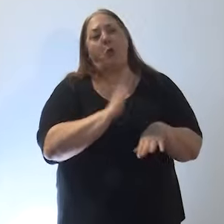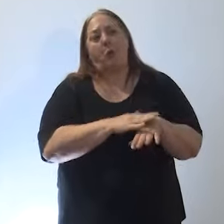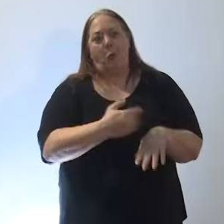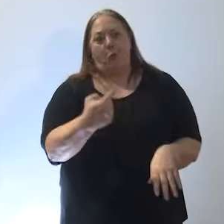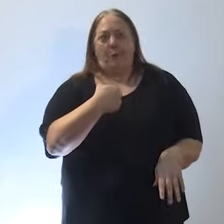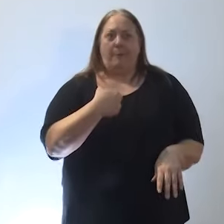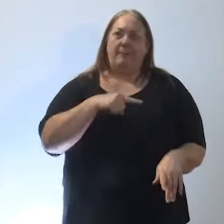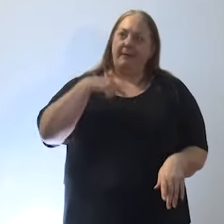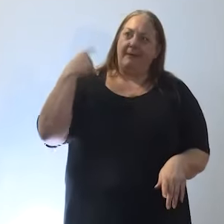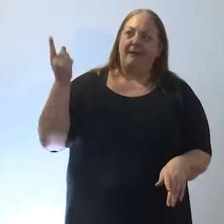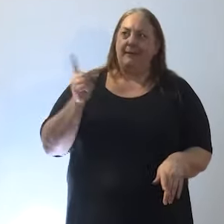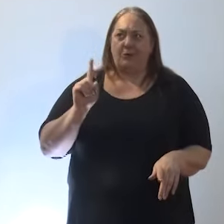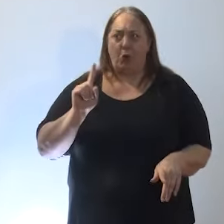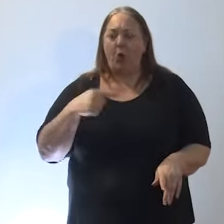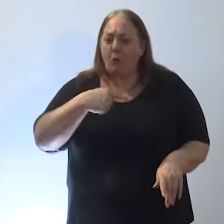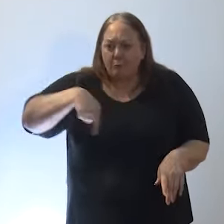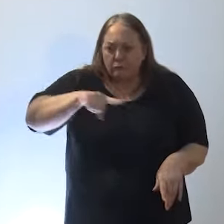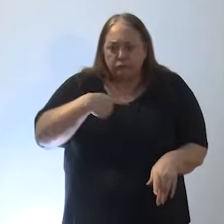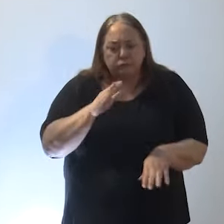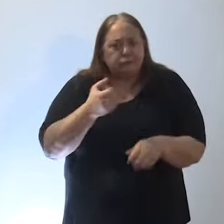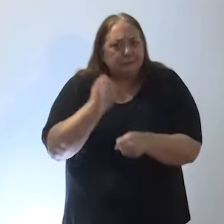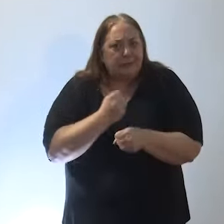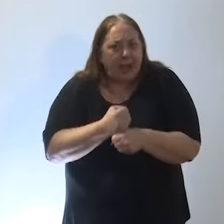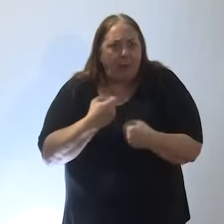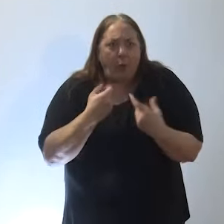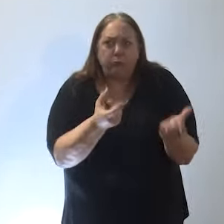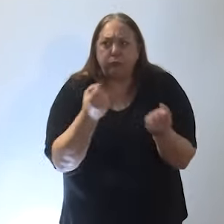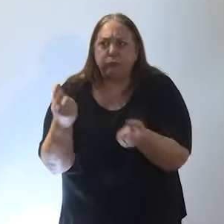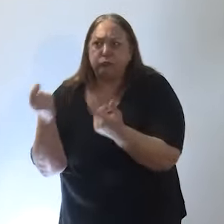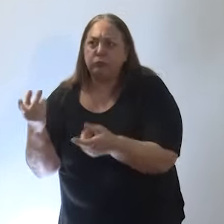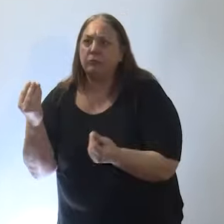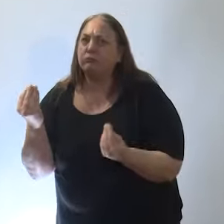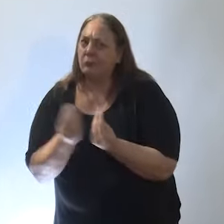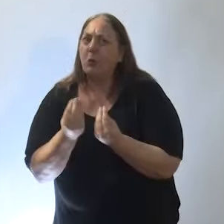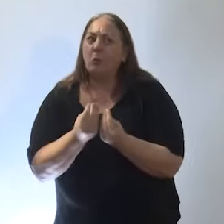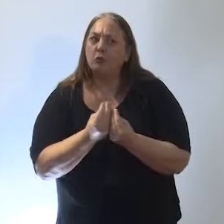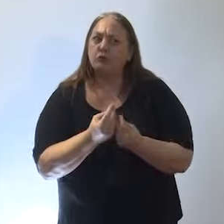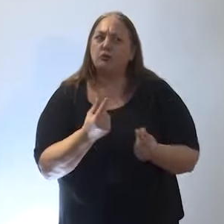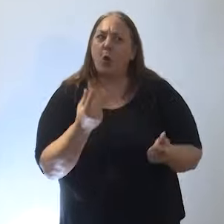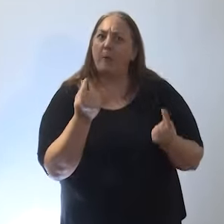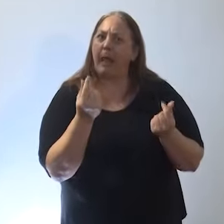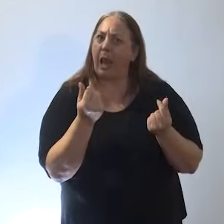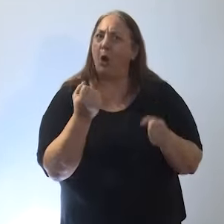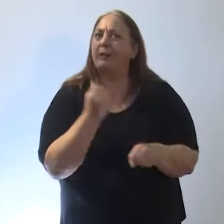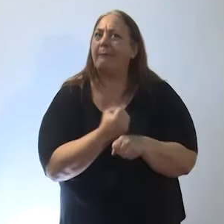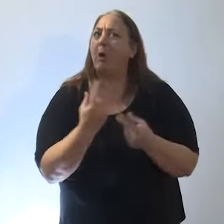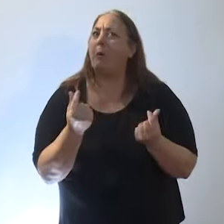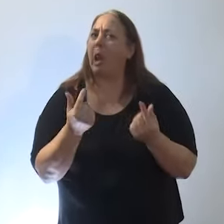generamos trabajo Genuino mucho trabajo Genuino nosotros no podemos hacernos cargo de